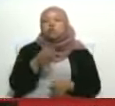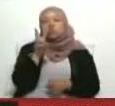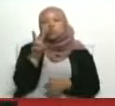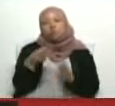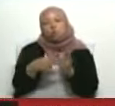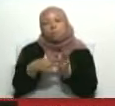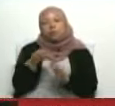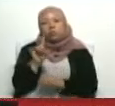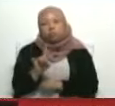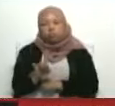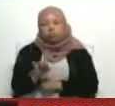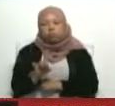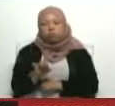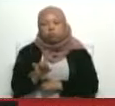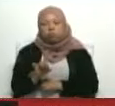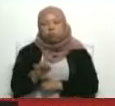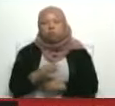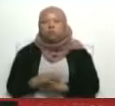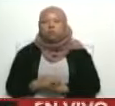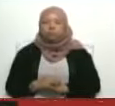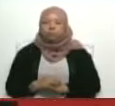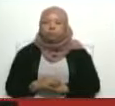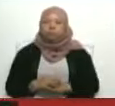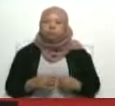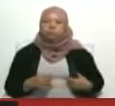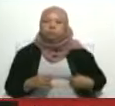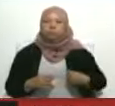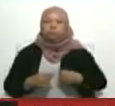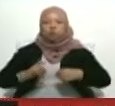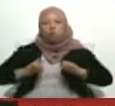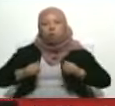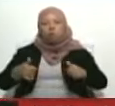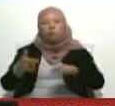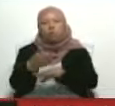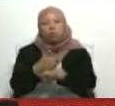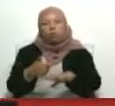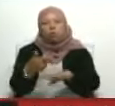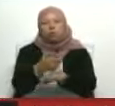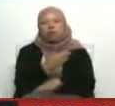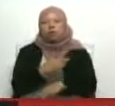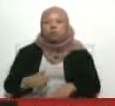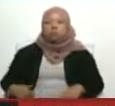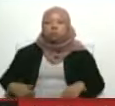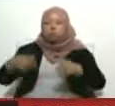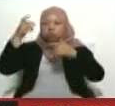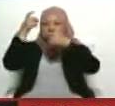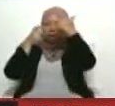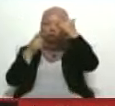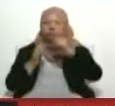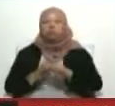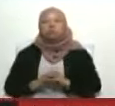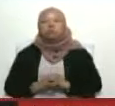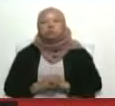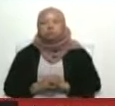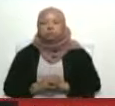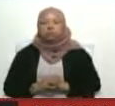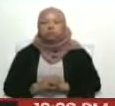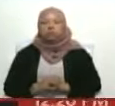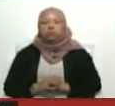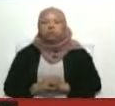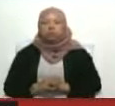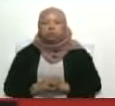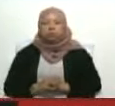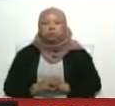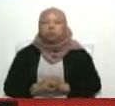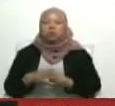2001, en la época de inicio del gobierno del presidente Hugo Chávez, que